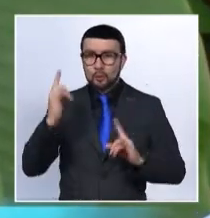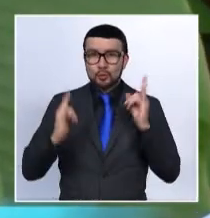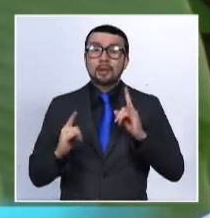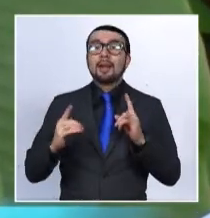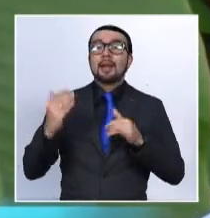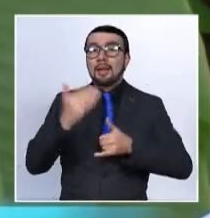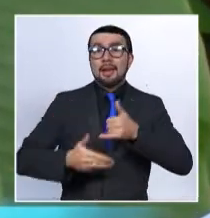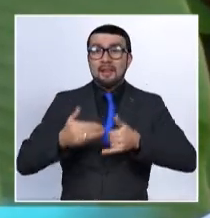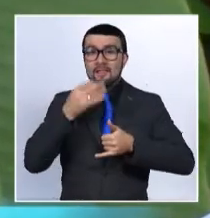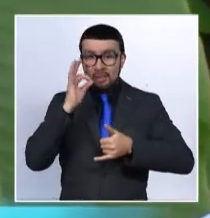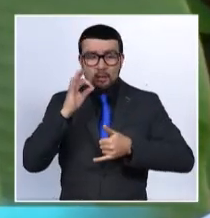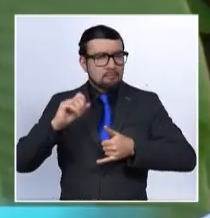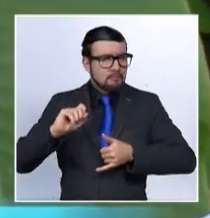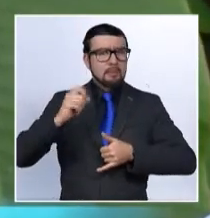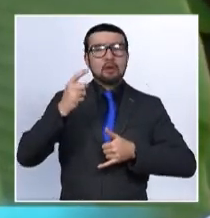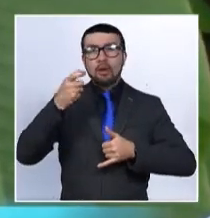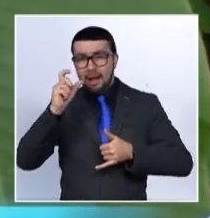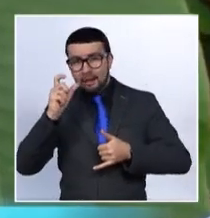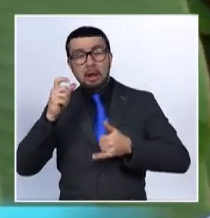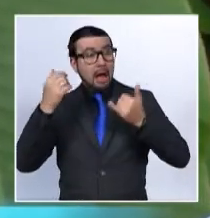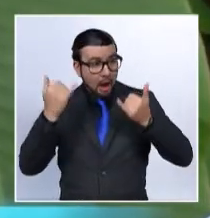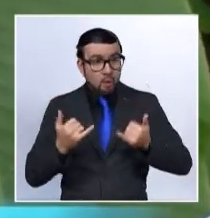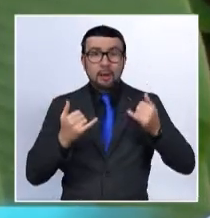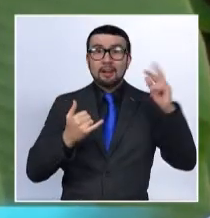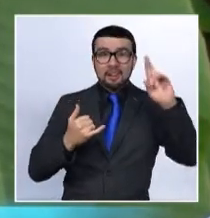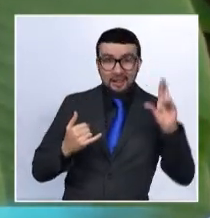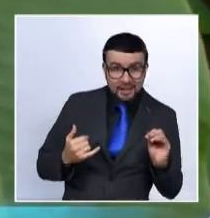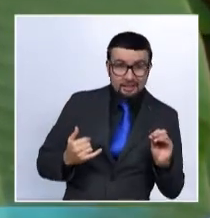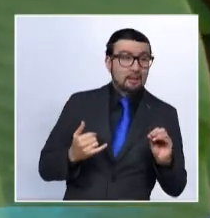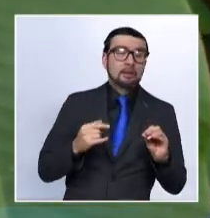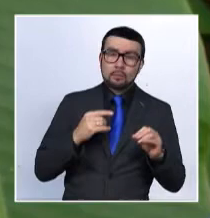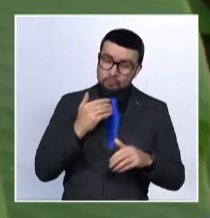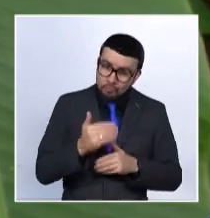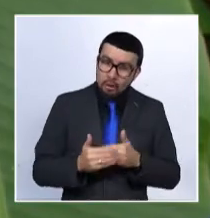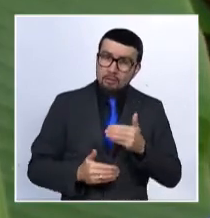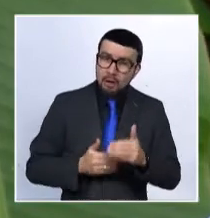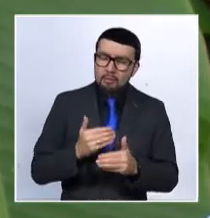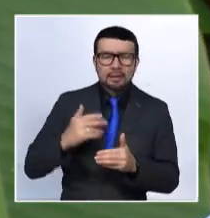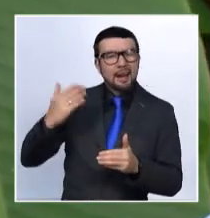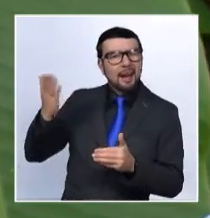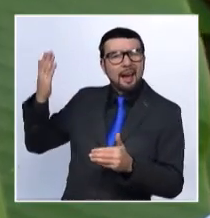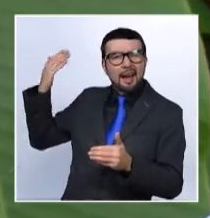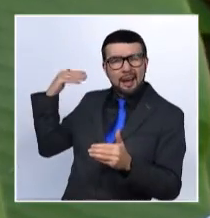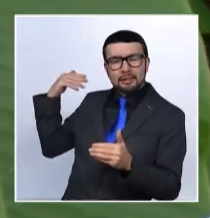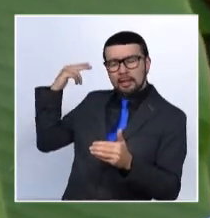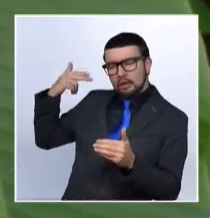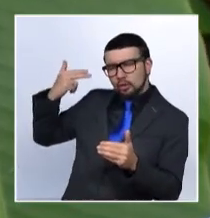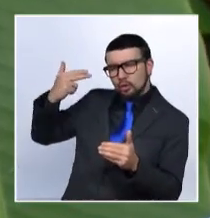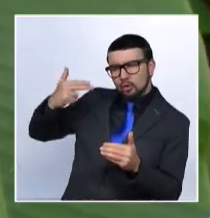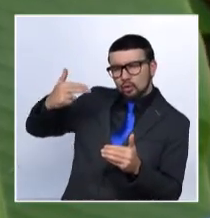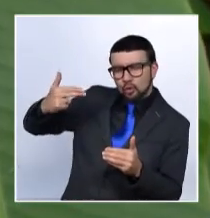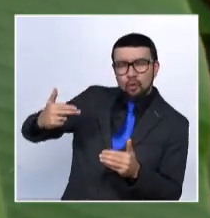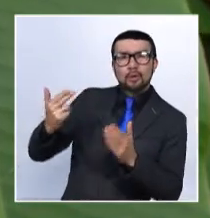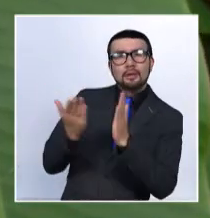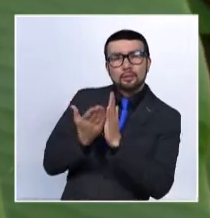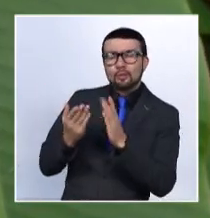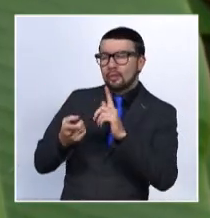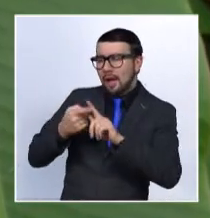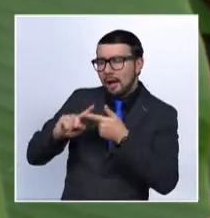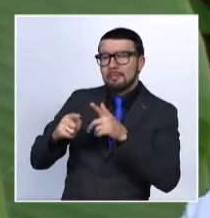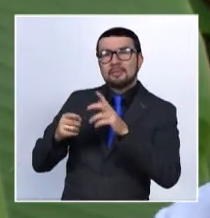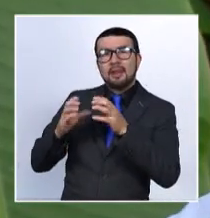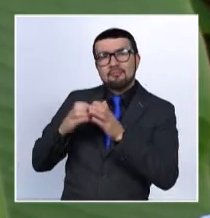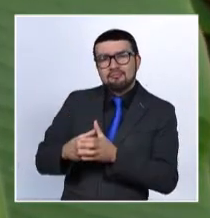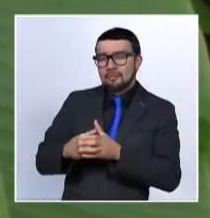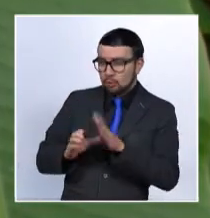Caldas y en este momento Risaralda, pues entonces detrás de todo esto hay una historia de estudio, de amistad y de grupo.